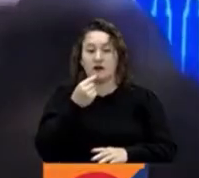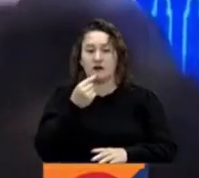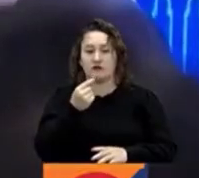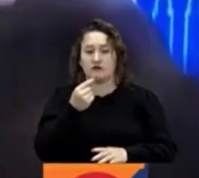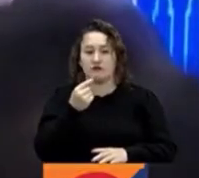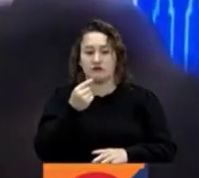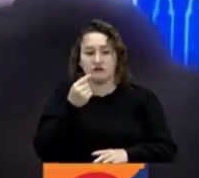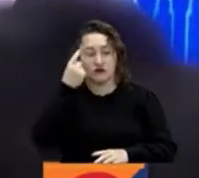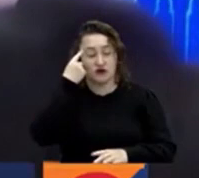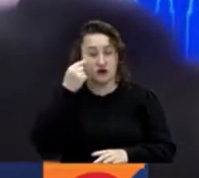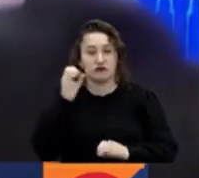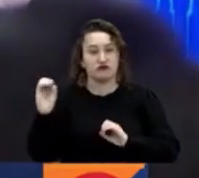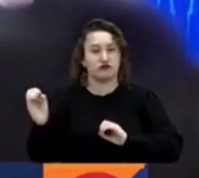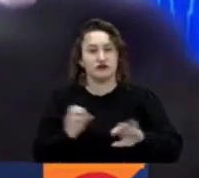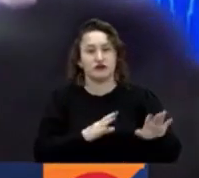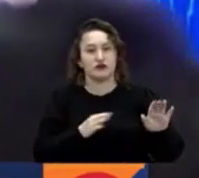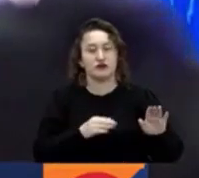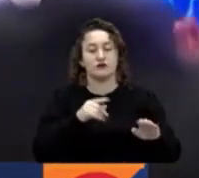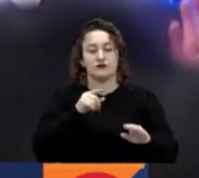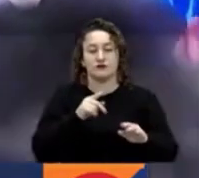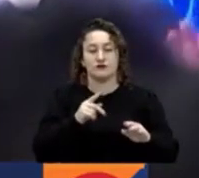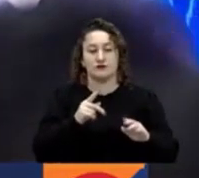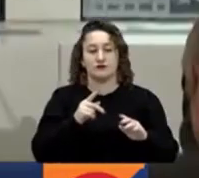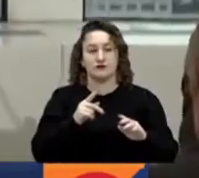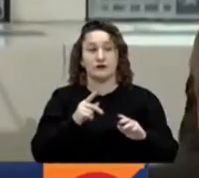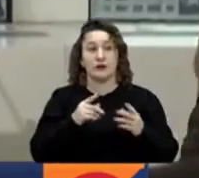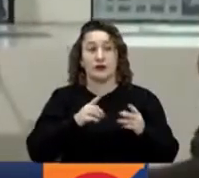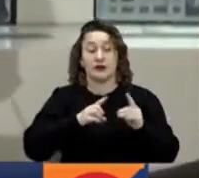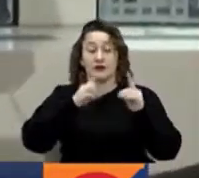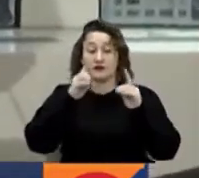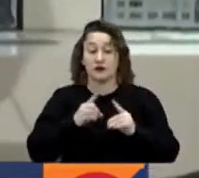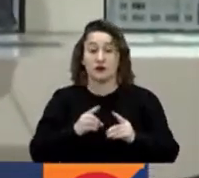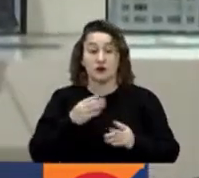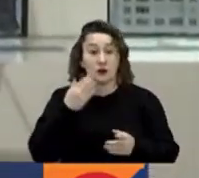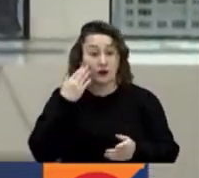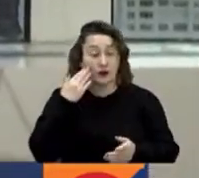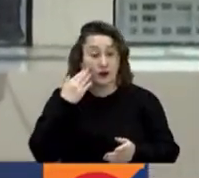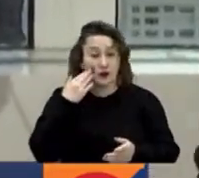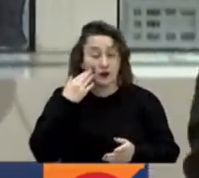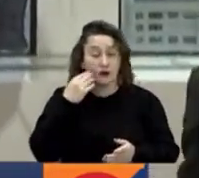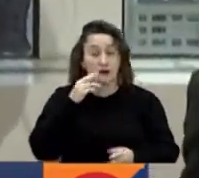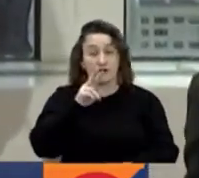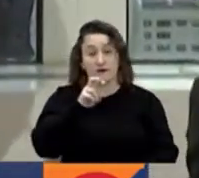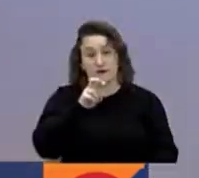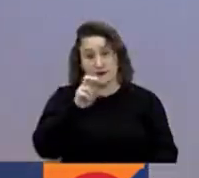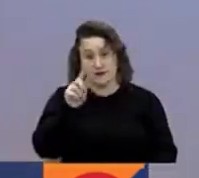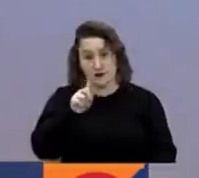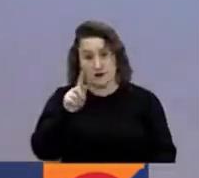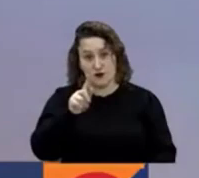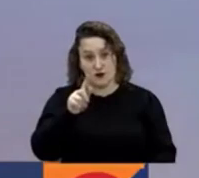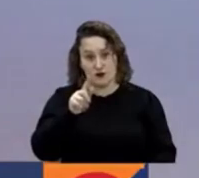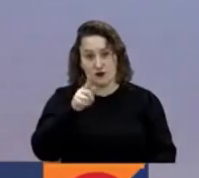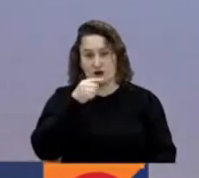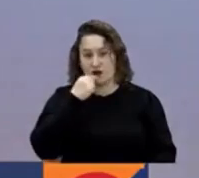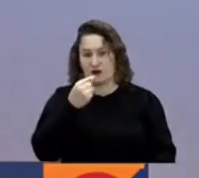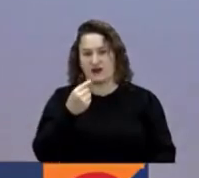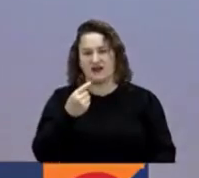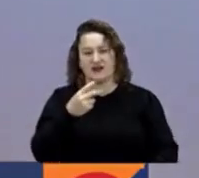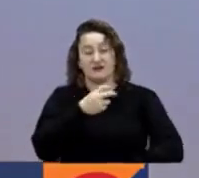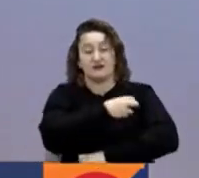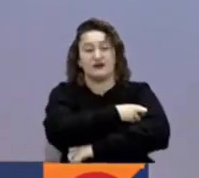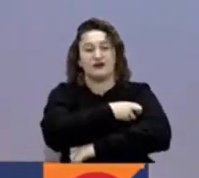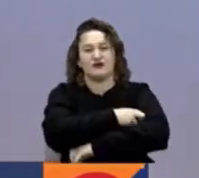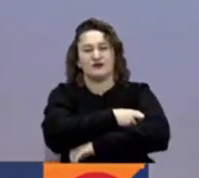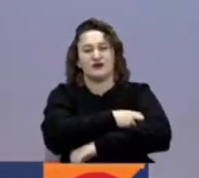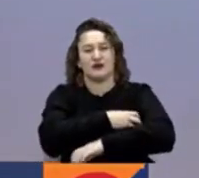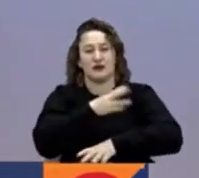inesperada su renuncia al cargo. La decisión será efectiva el 7 de febrero, luego de admitir que no tiene energía suficiente